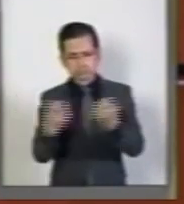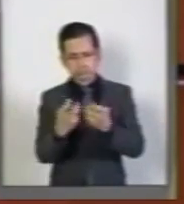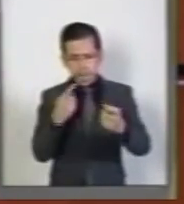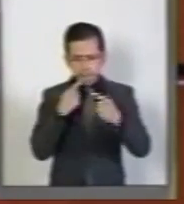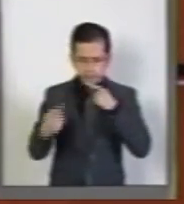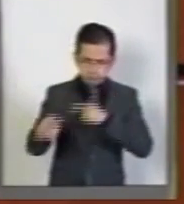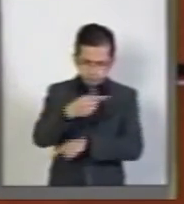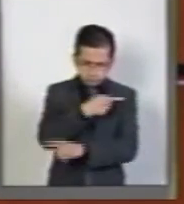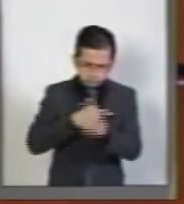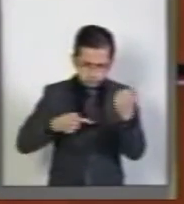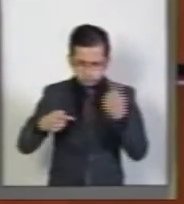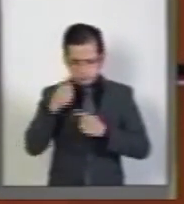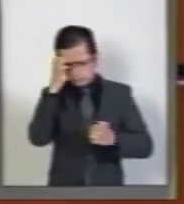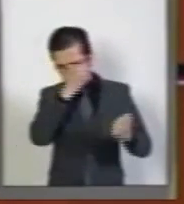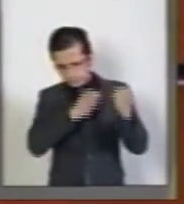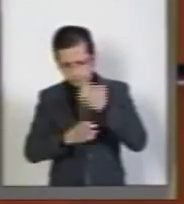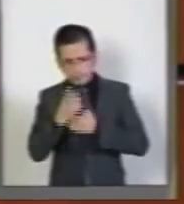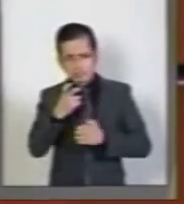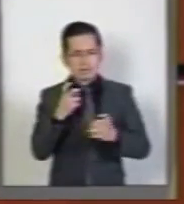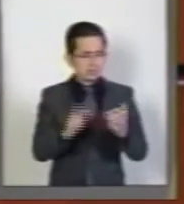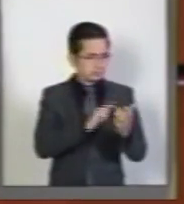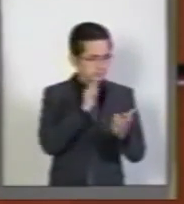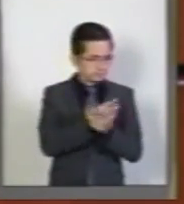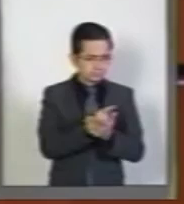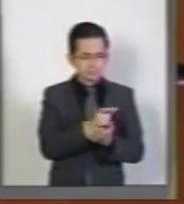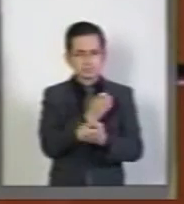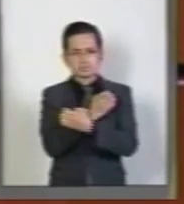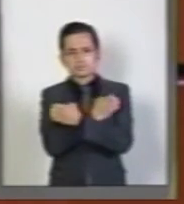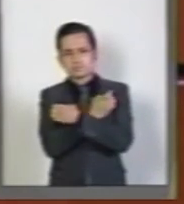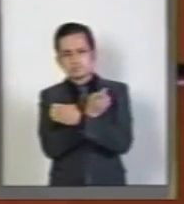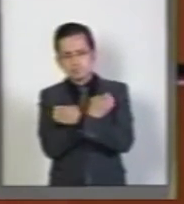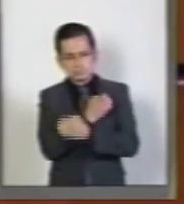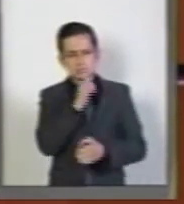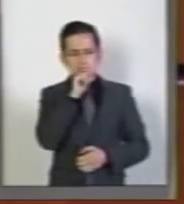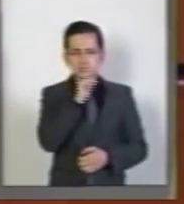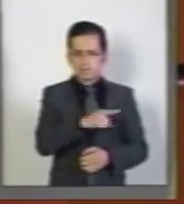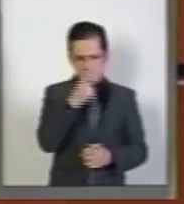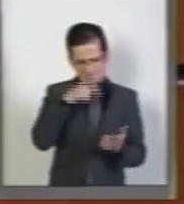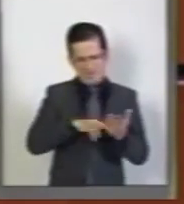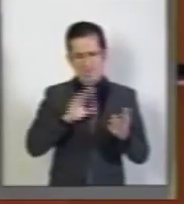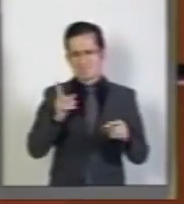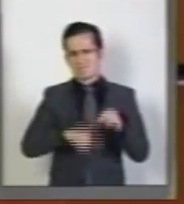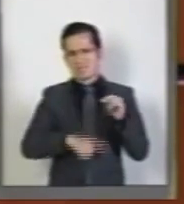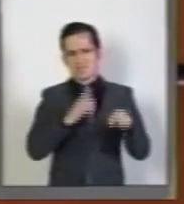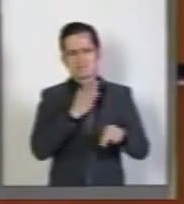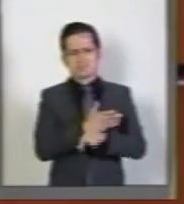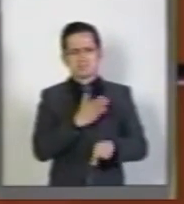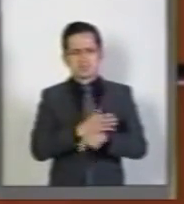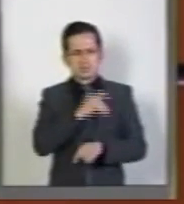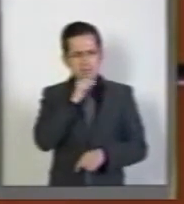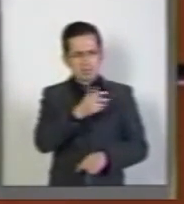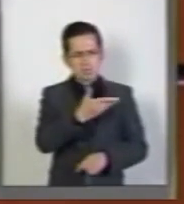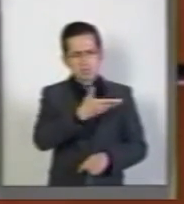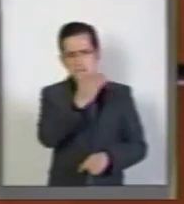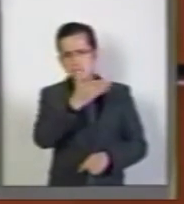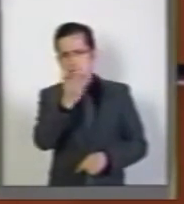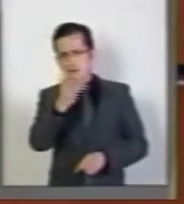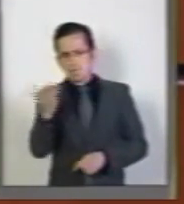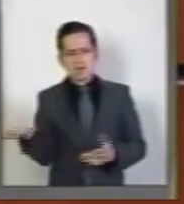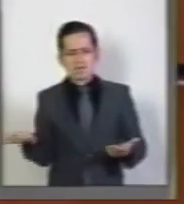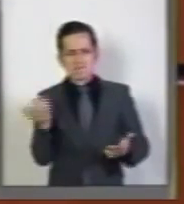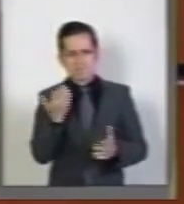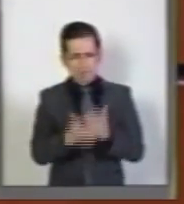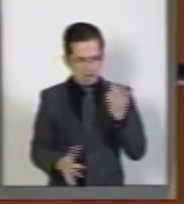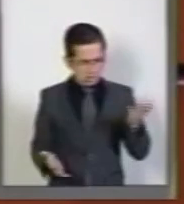reforma educativa, su evaluación punitiva, la permanencia condicionada y los despidos injustificados